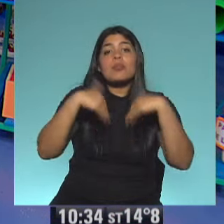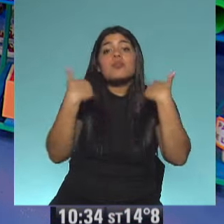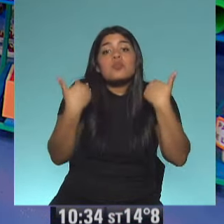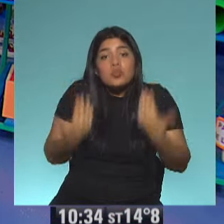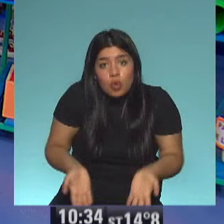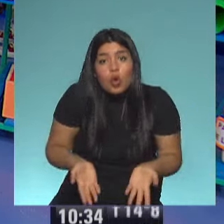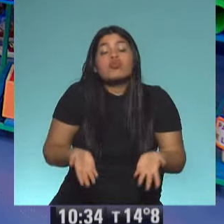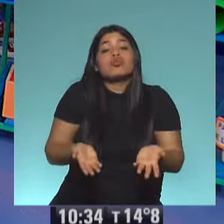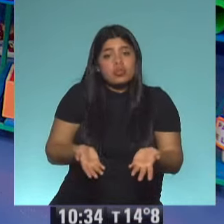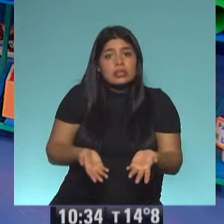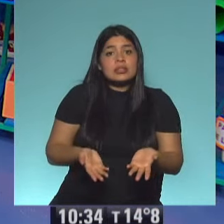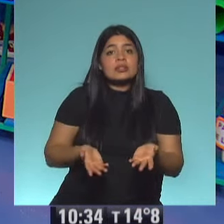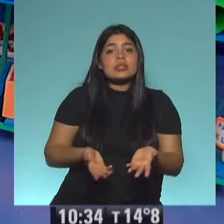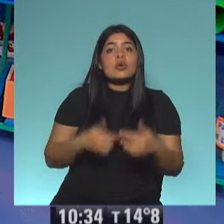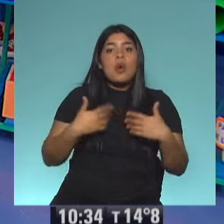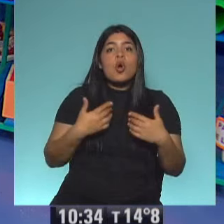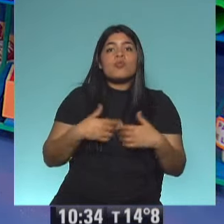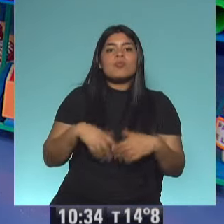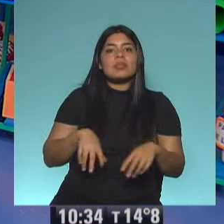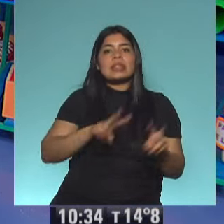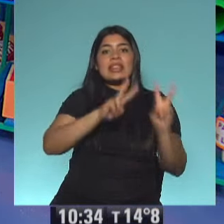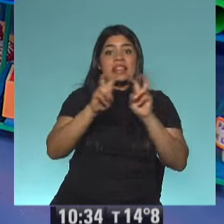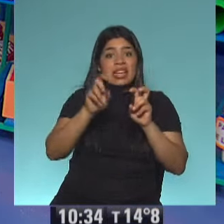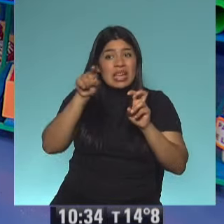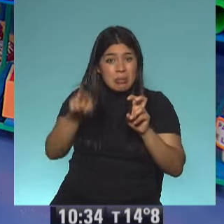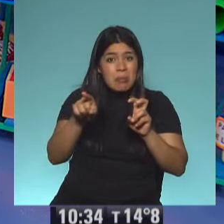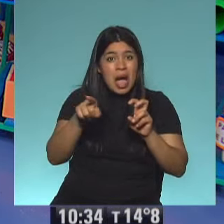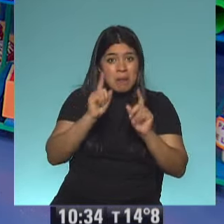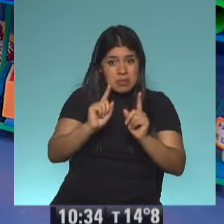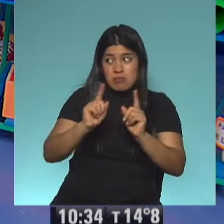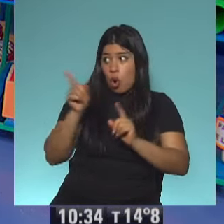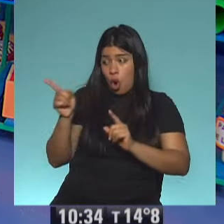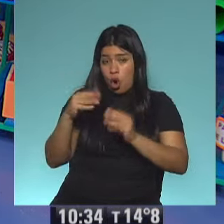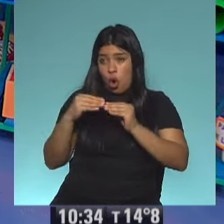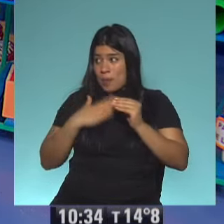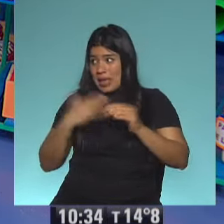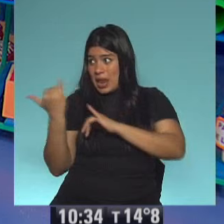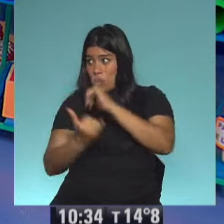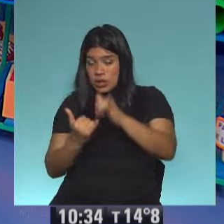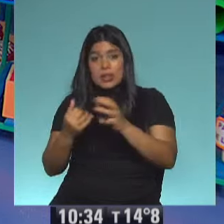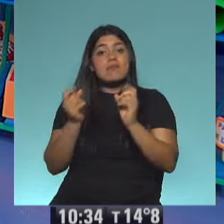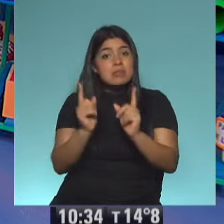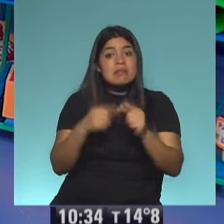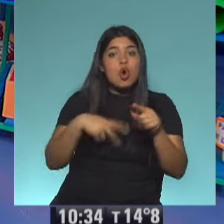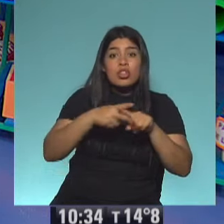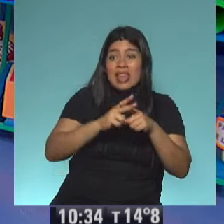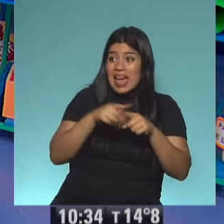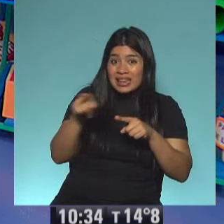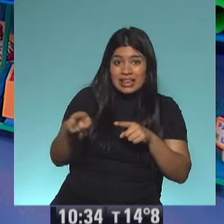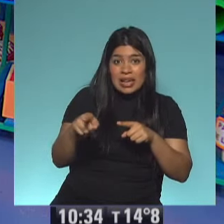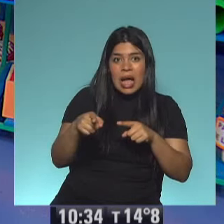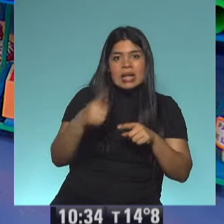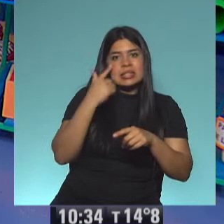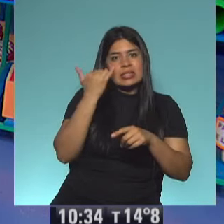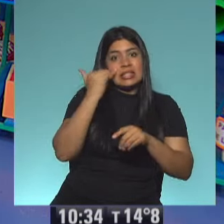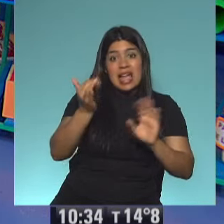de esta de traer el profesor Enrique Urcola, como dice Lucha, esta técnica que se usaba en escenografía en el